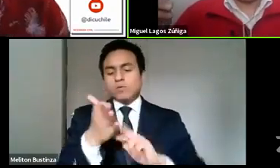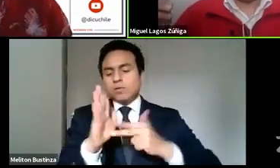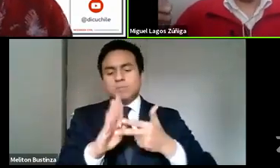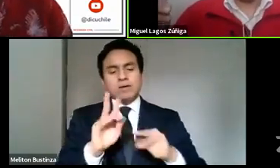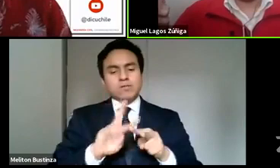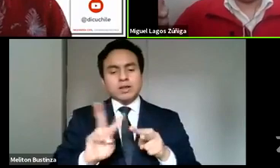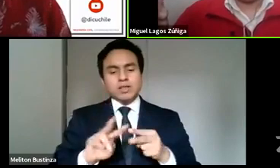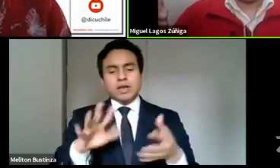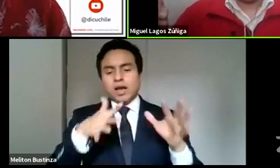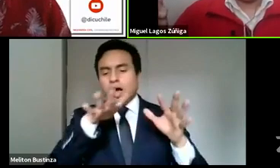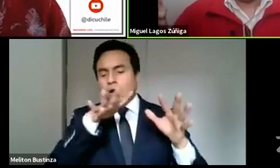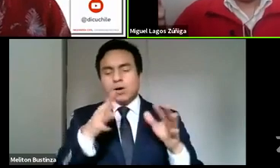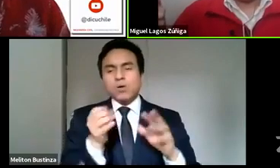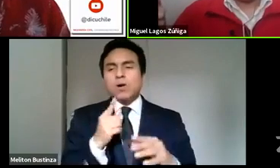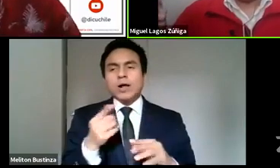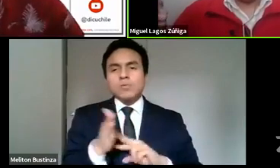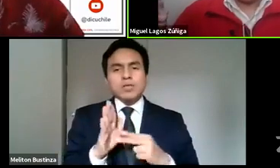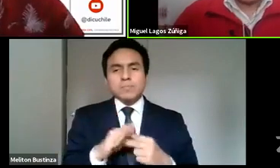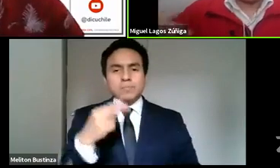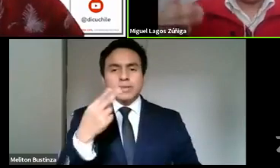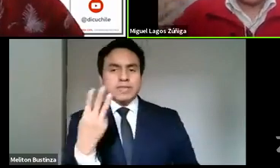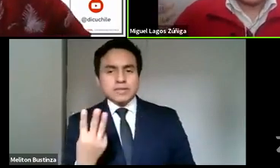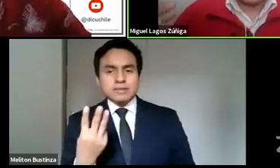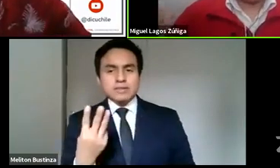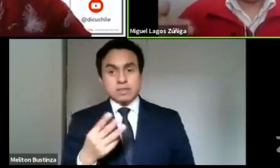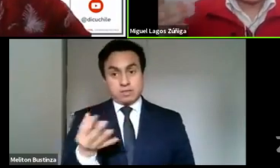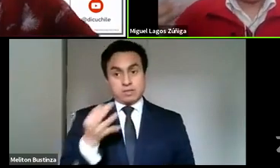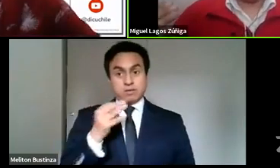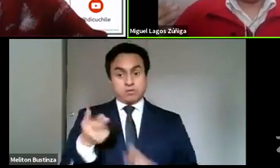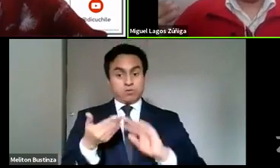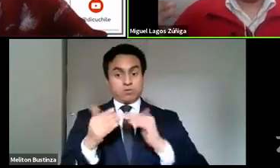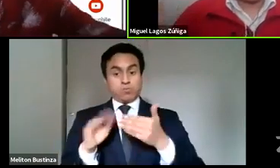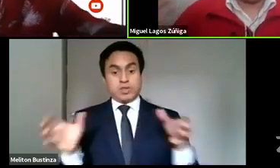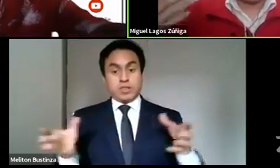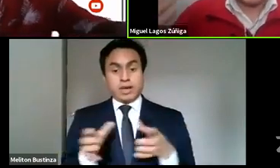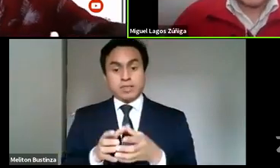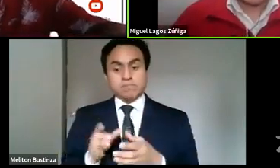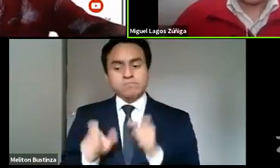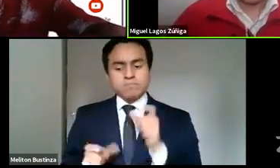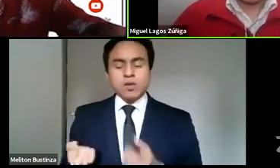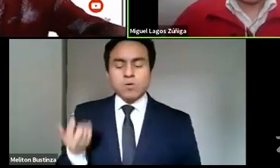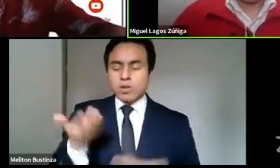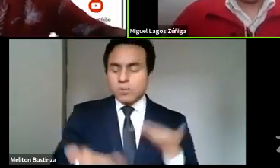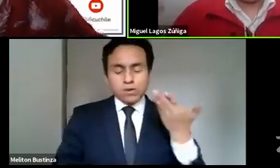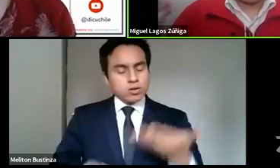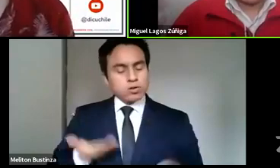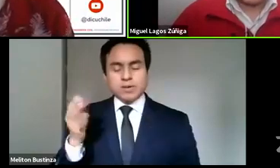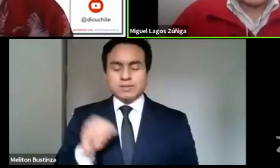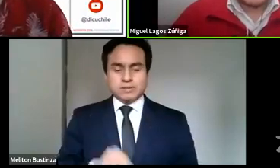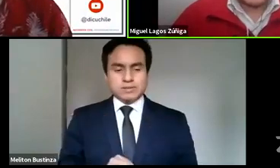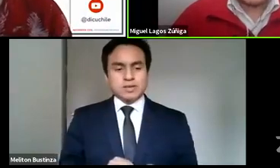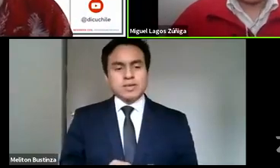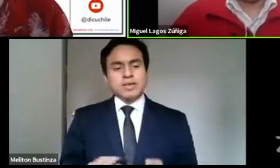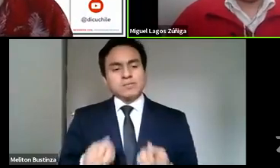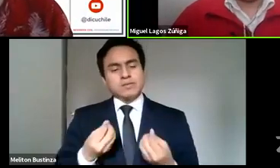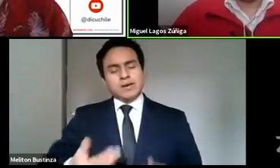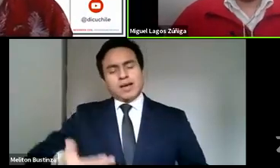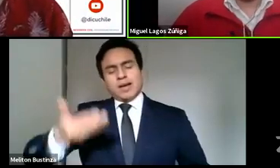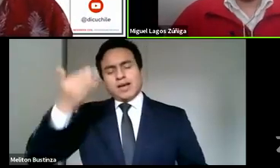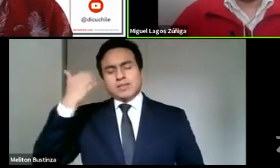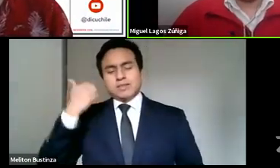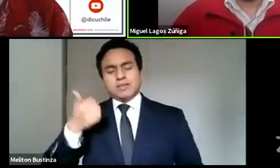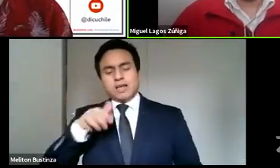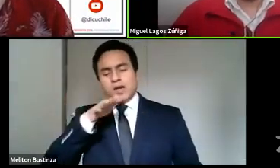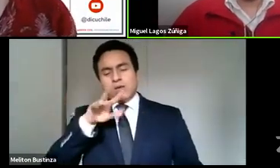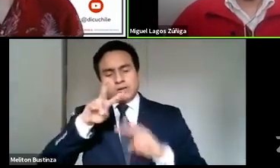resueltos en hidrología. Y ya la comunidad está constantemente colaborando más. Lo que pasaba antes de la disciplina hidrológica